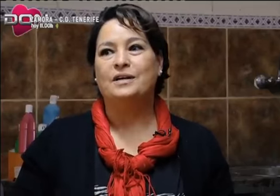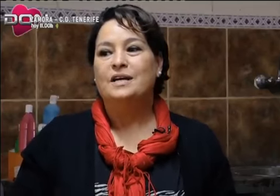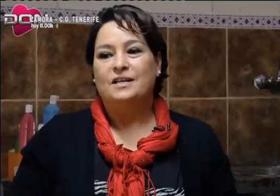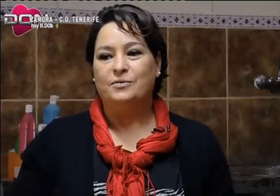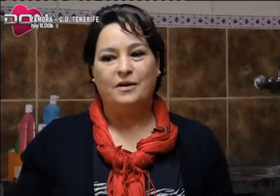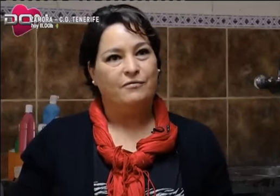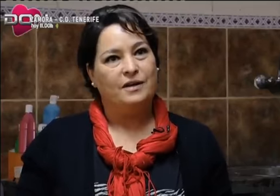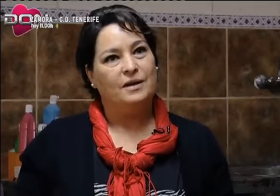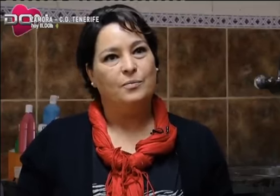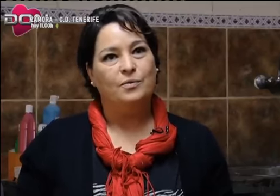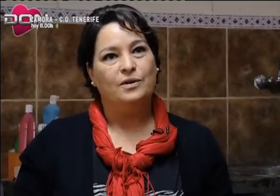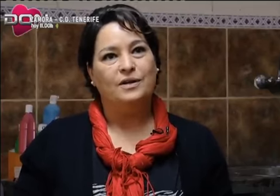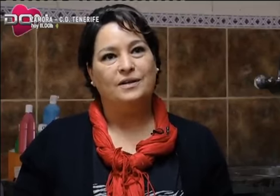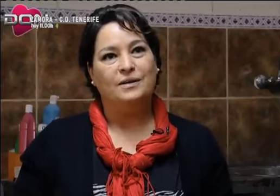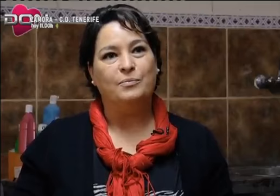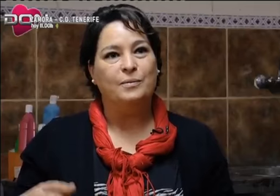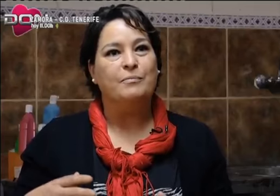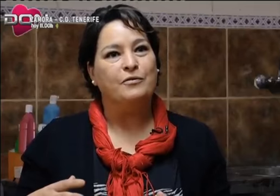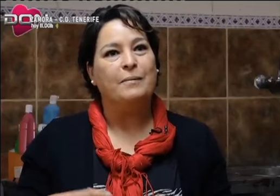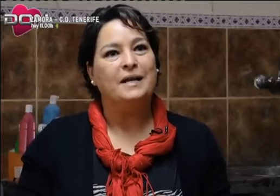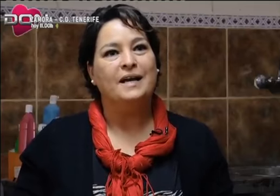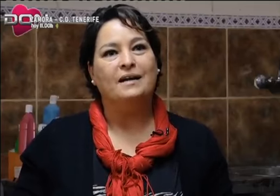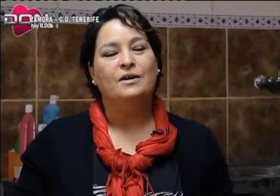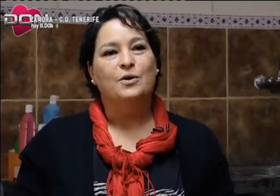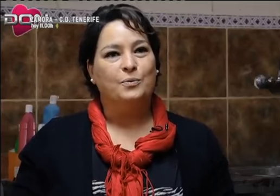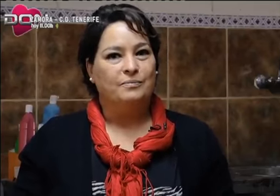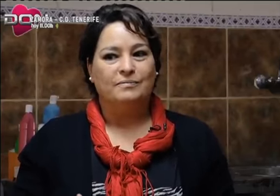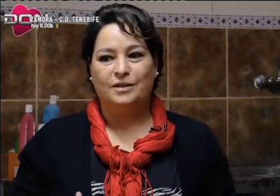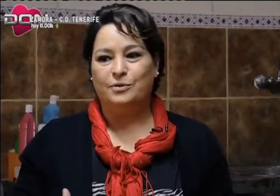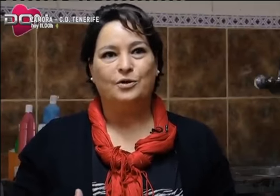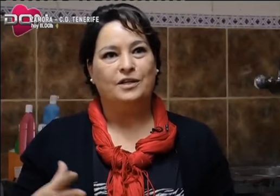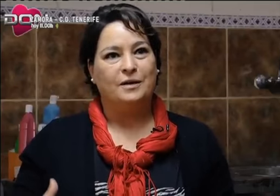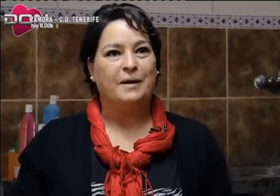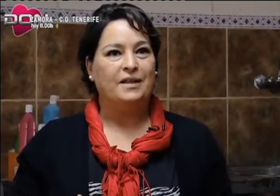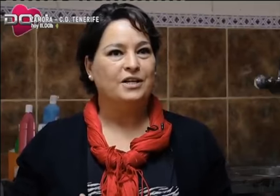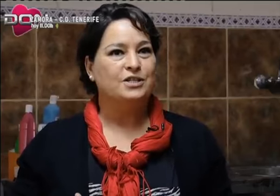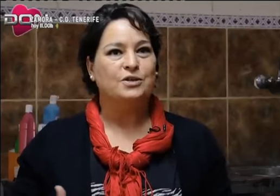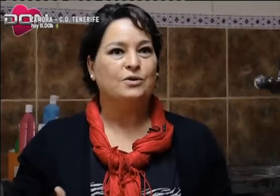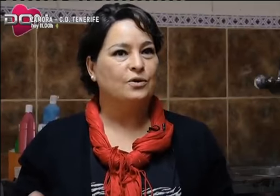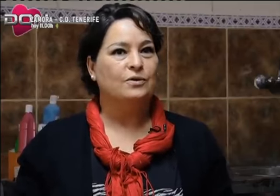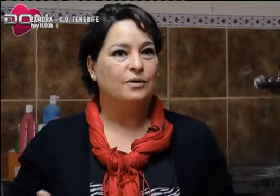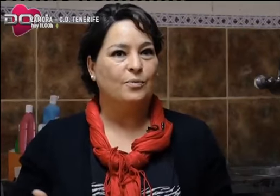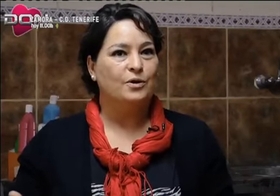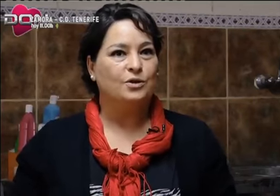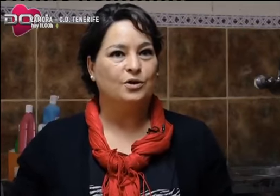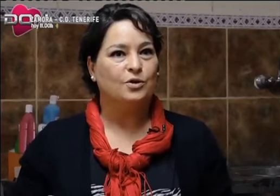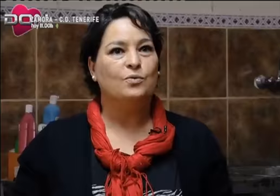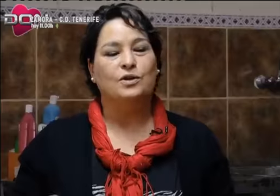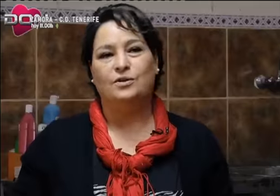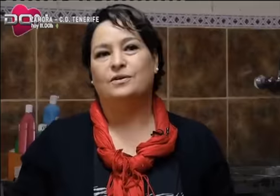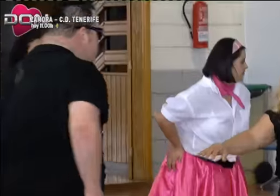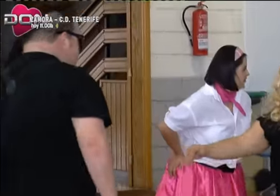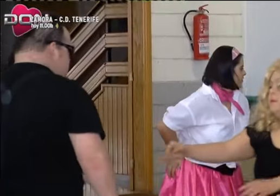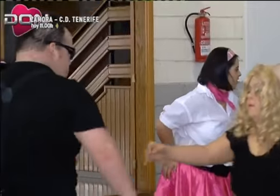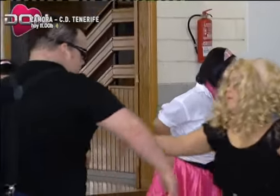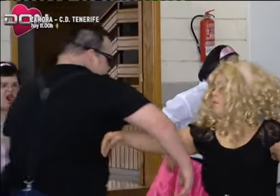actúen. Y es una fiesta muy familiar, de unión entre padres, chicos, los monitores, todos